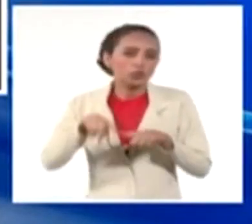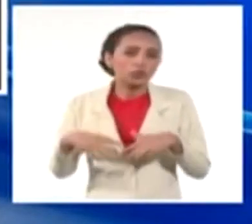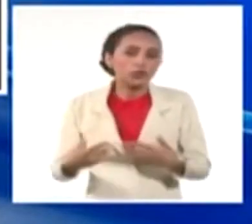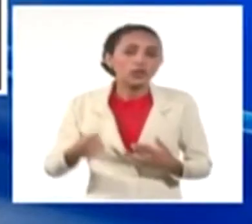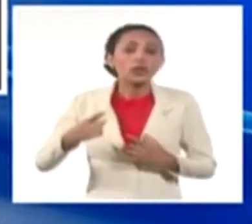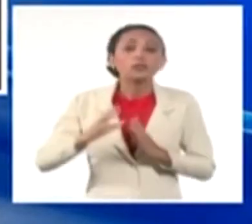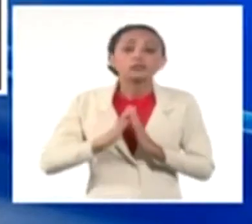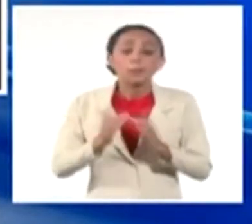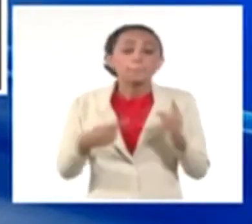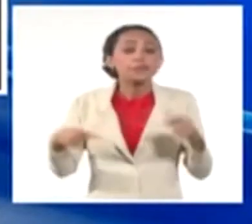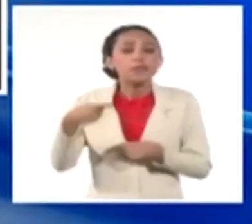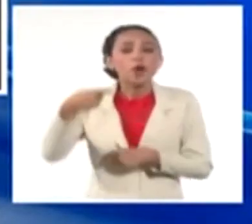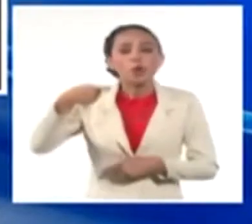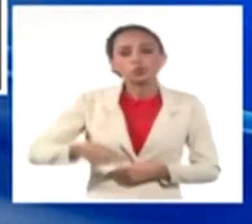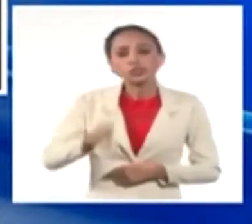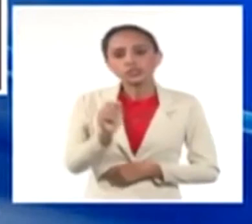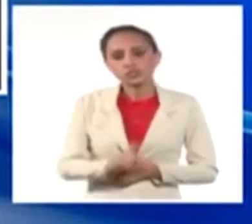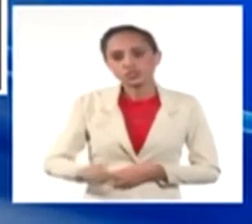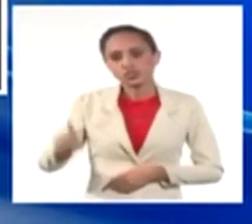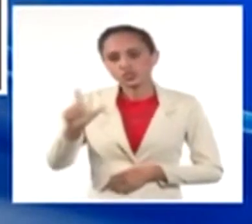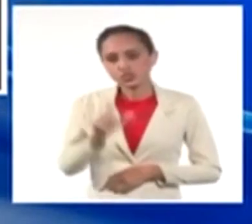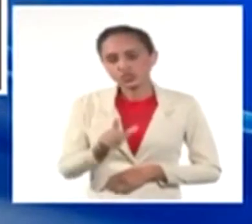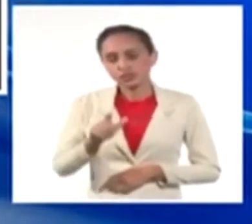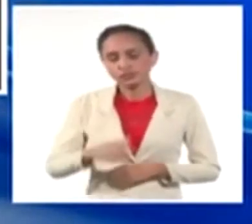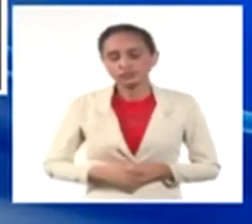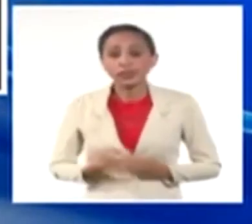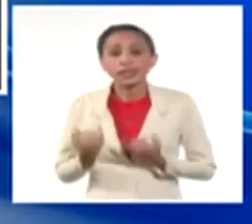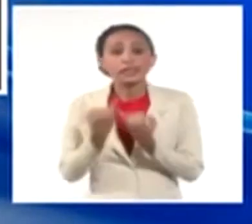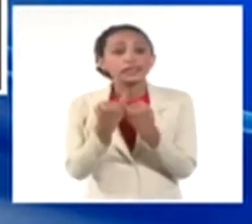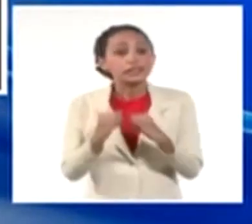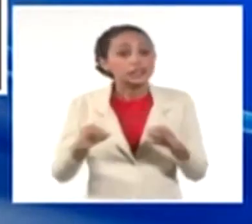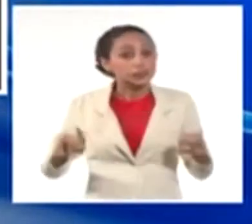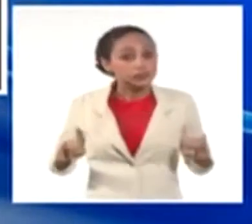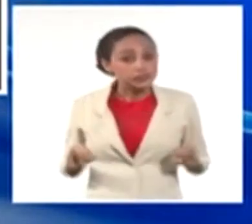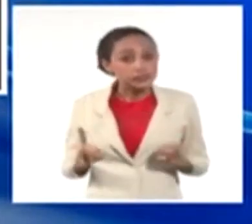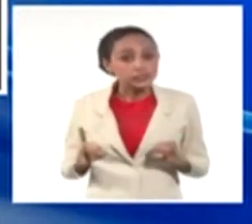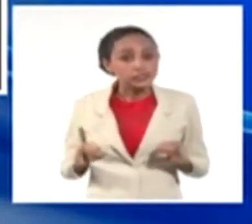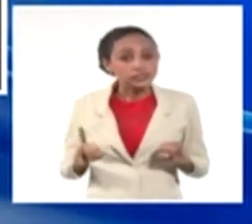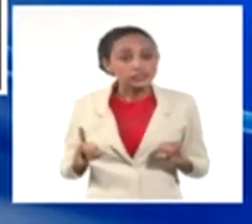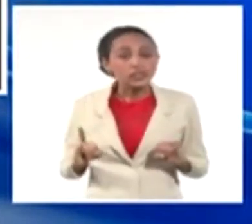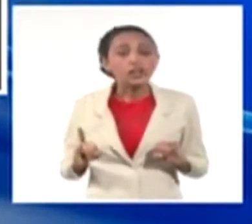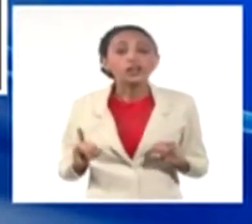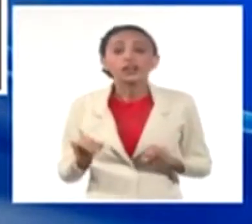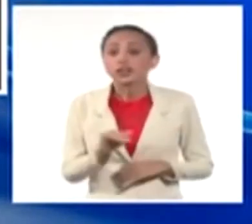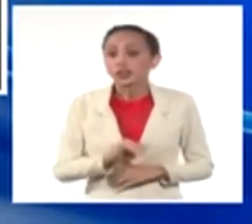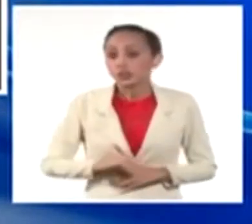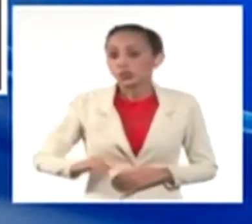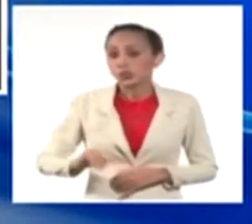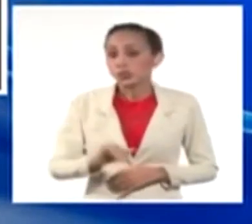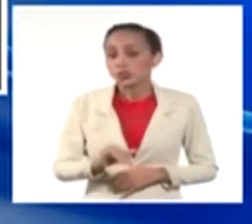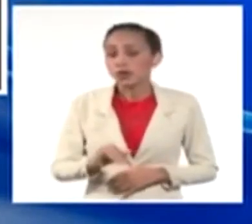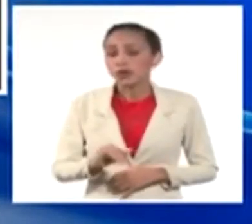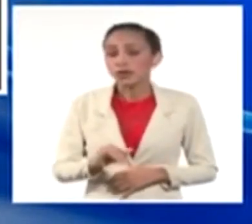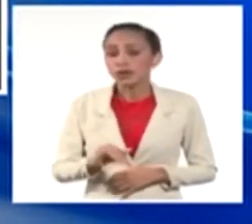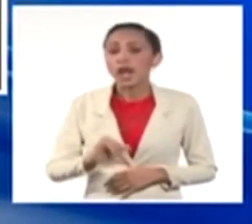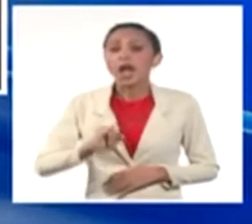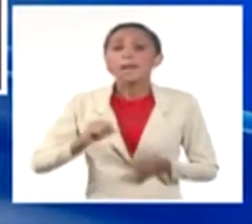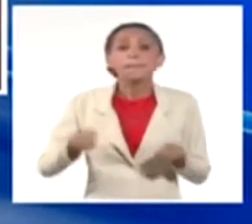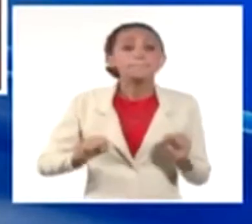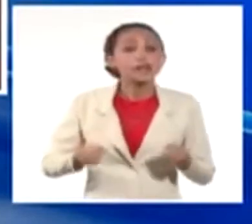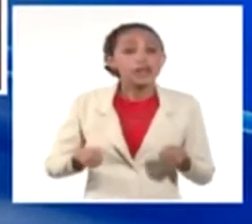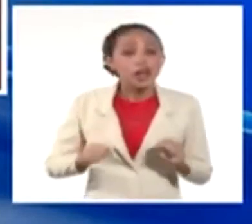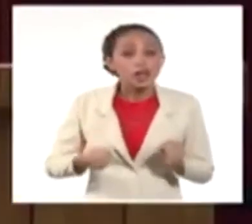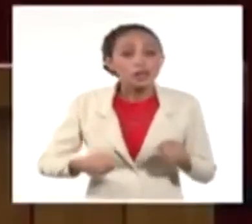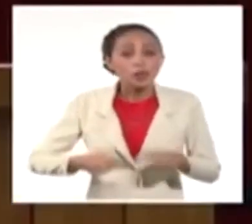sagrada justicia social, la independencia, la soberanía, el antiimperialismo y